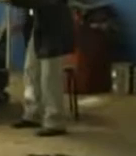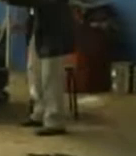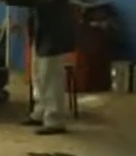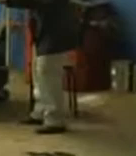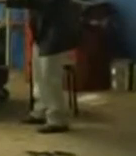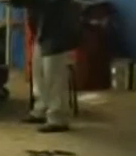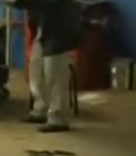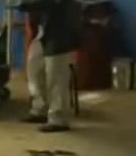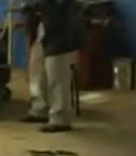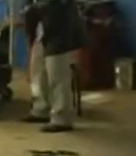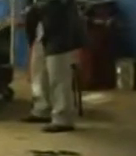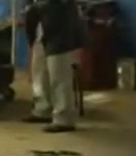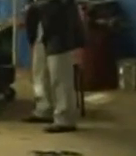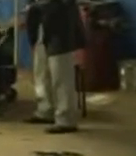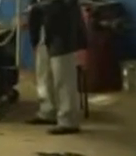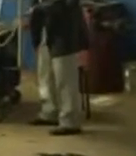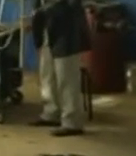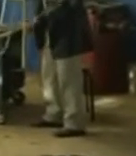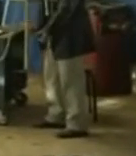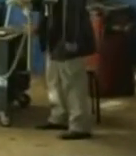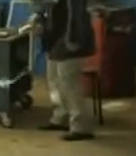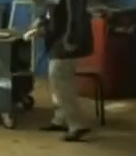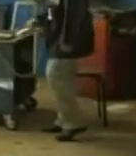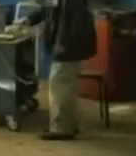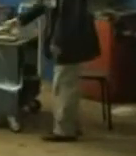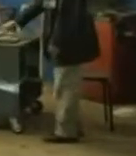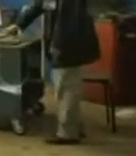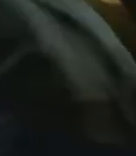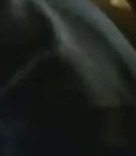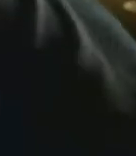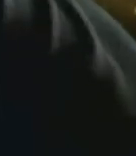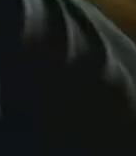Mi amor, mamá, no me vas a colgar, mi amor.